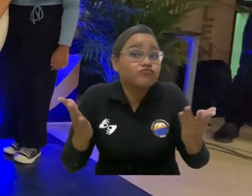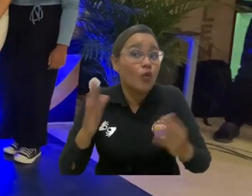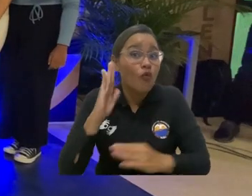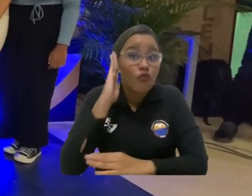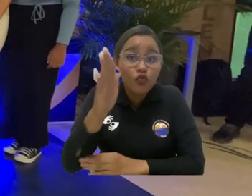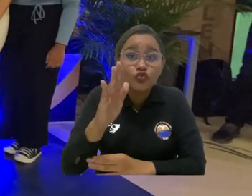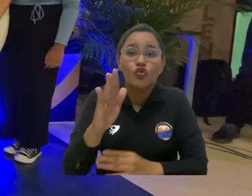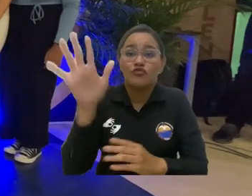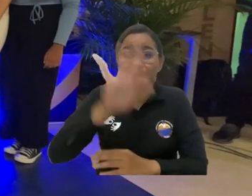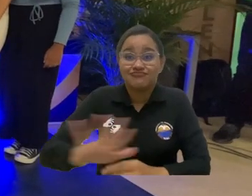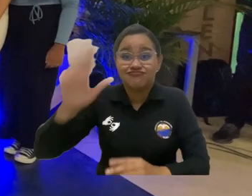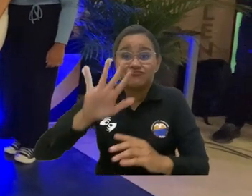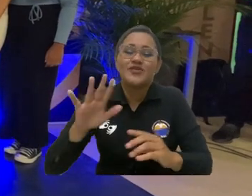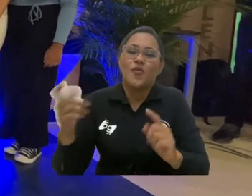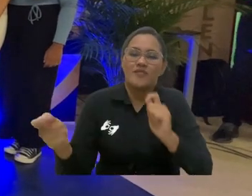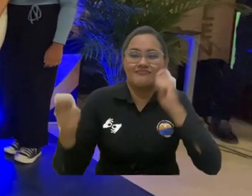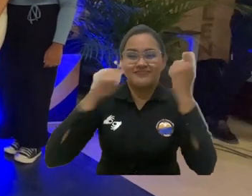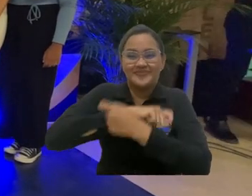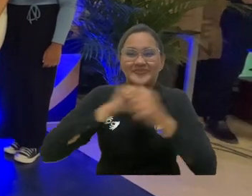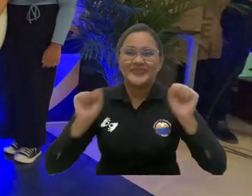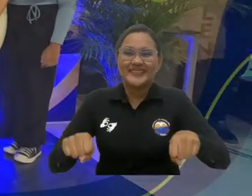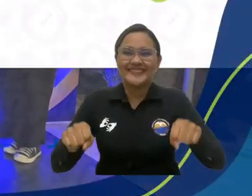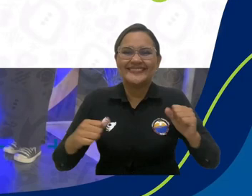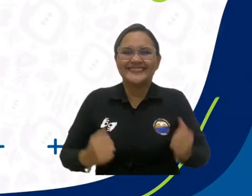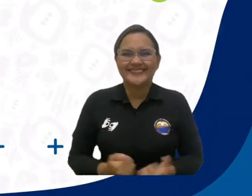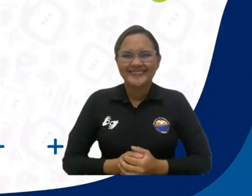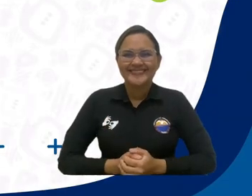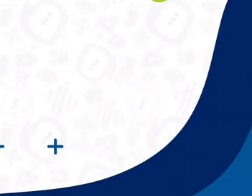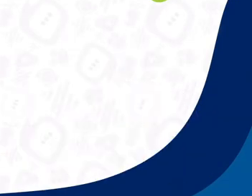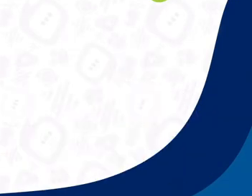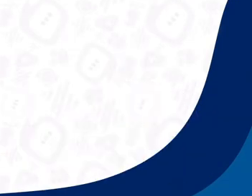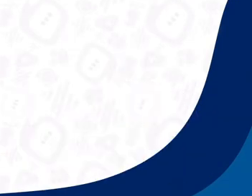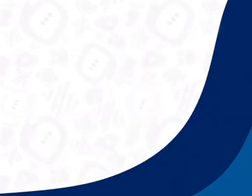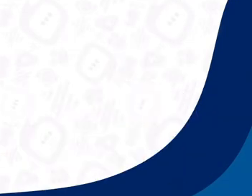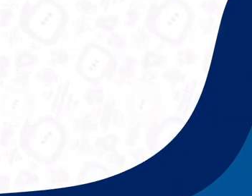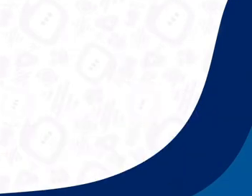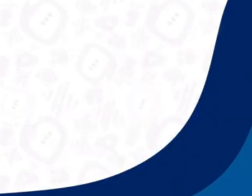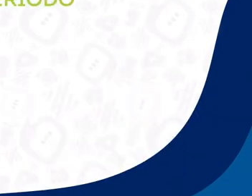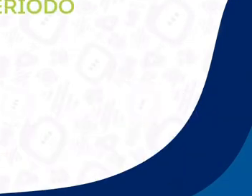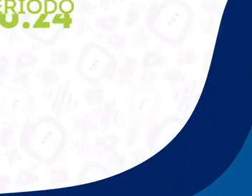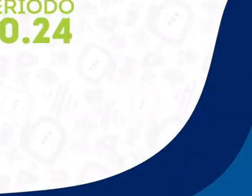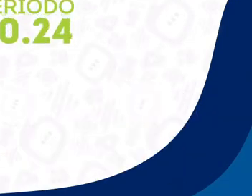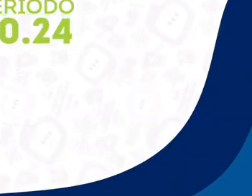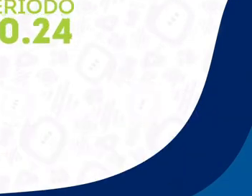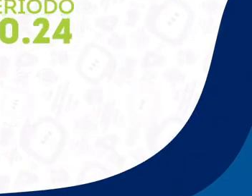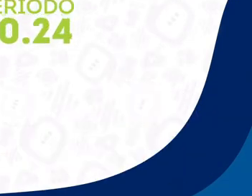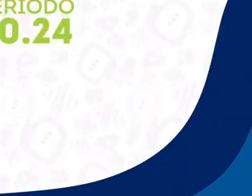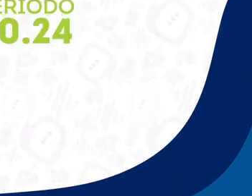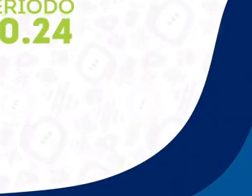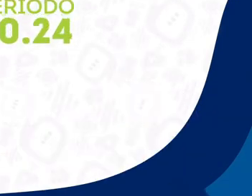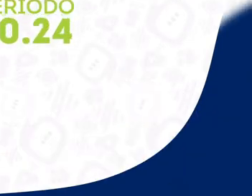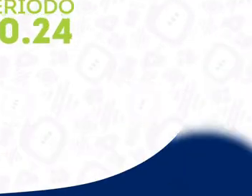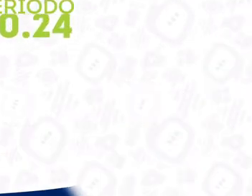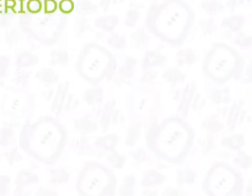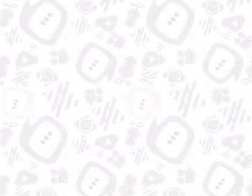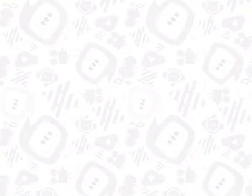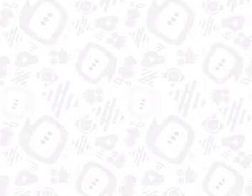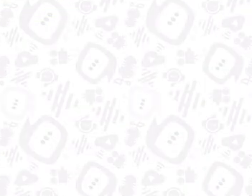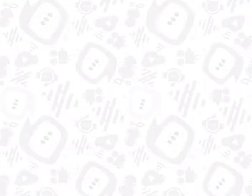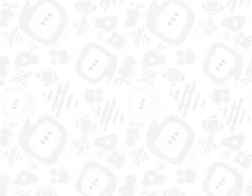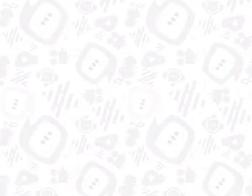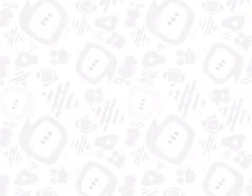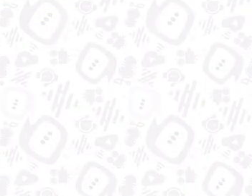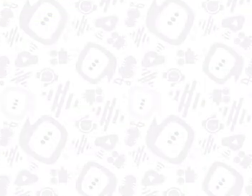campo para una futura transformación del territorio Universidad del Magdalena aún más incluyente